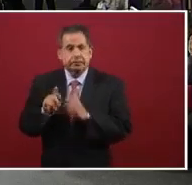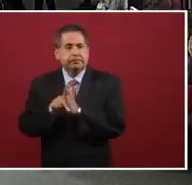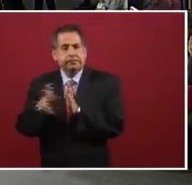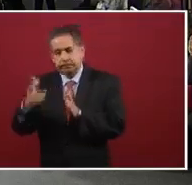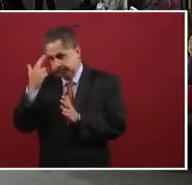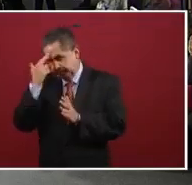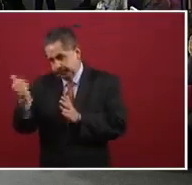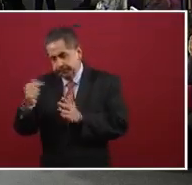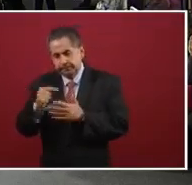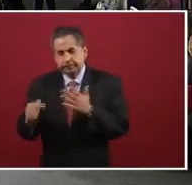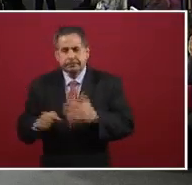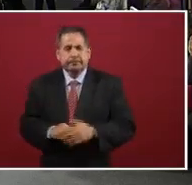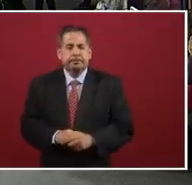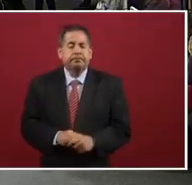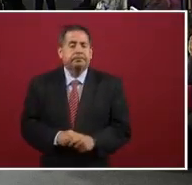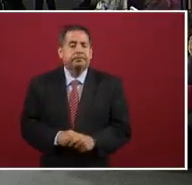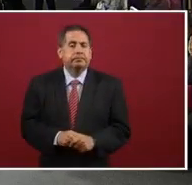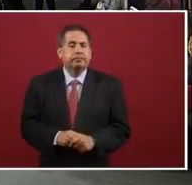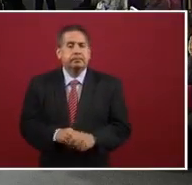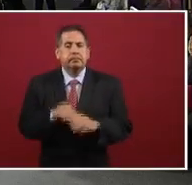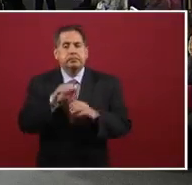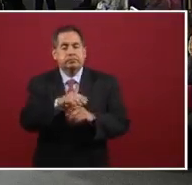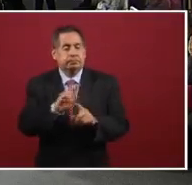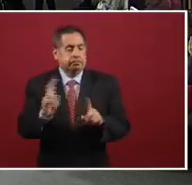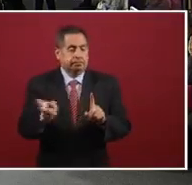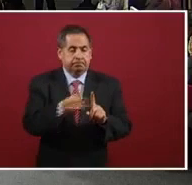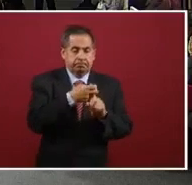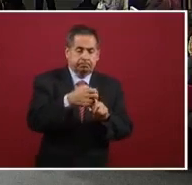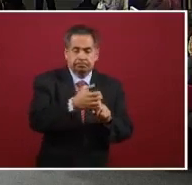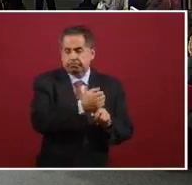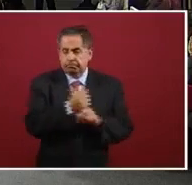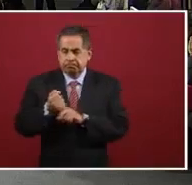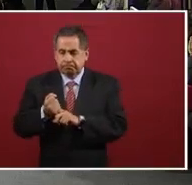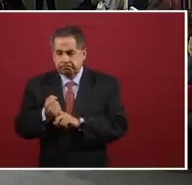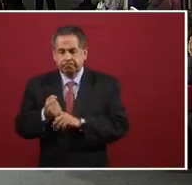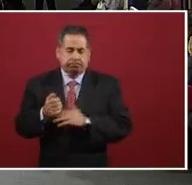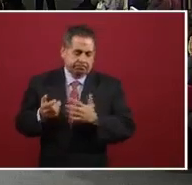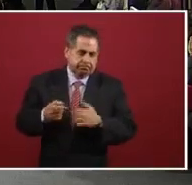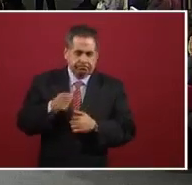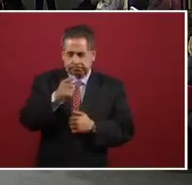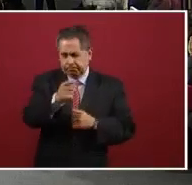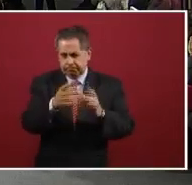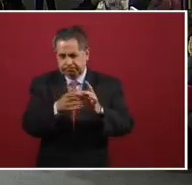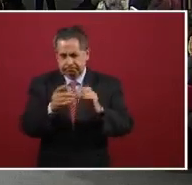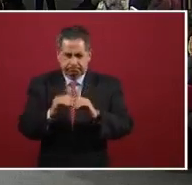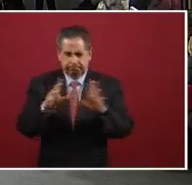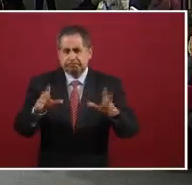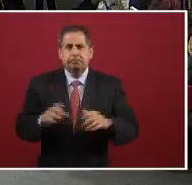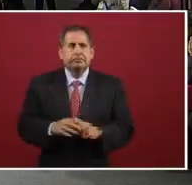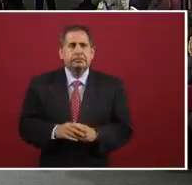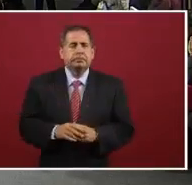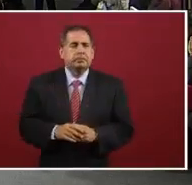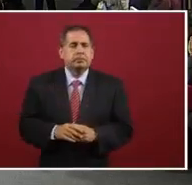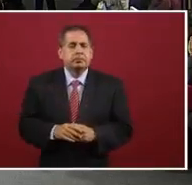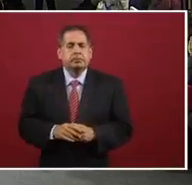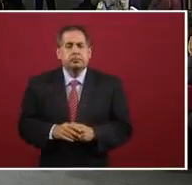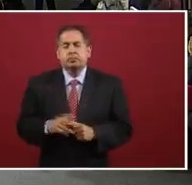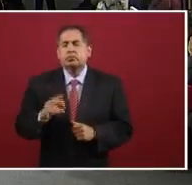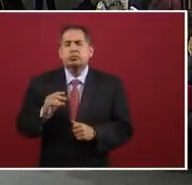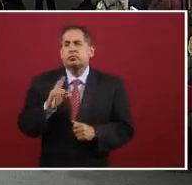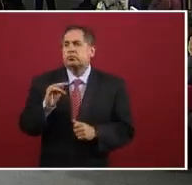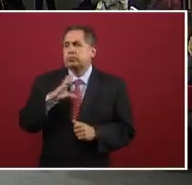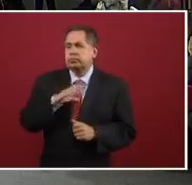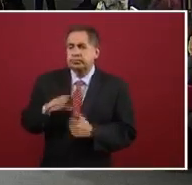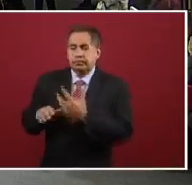tema de los secuestros. Usted ya aclaró que no hay